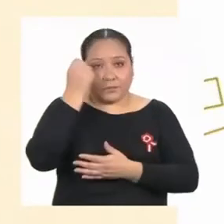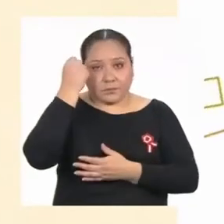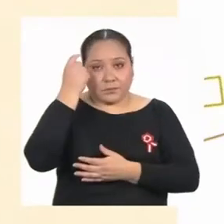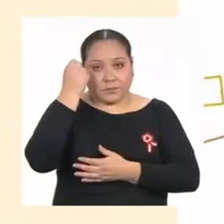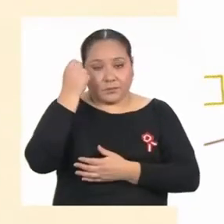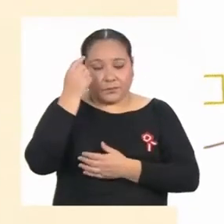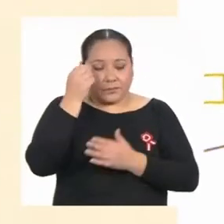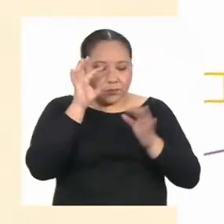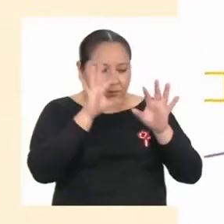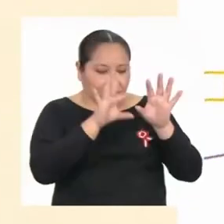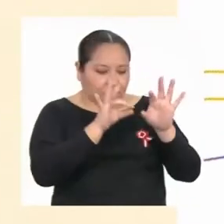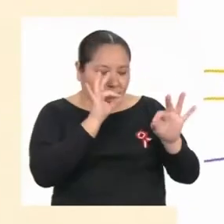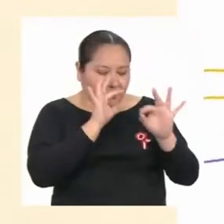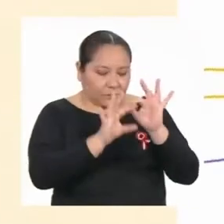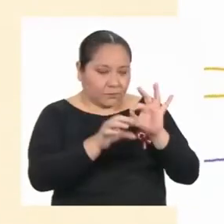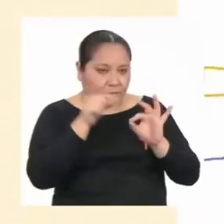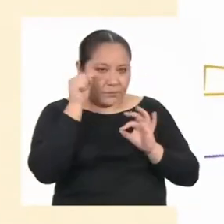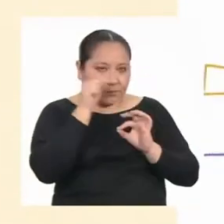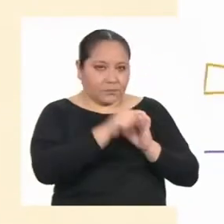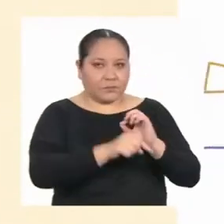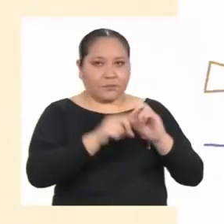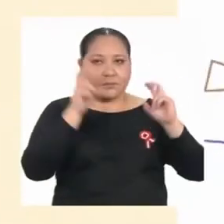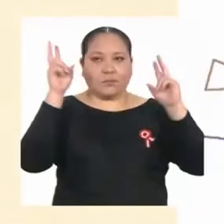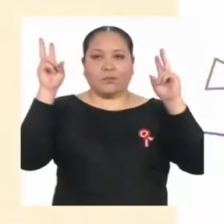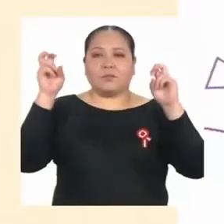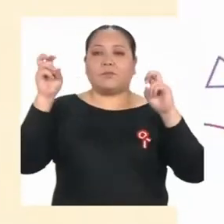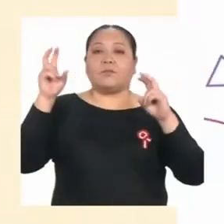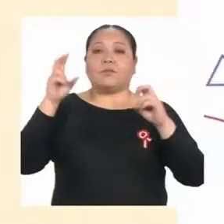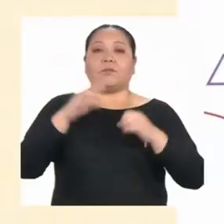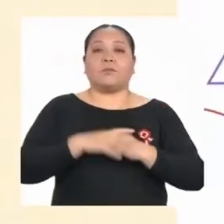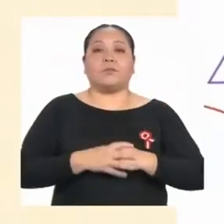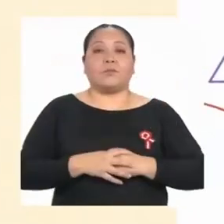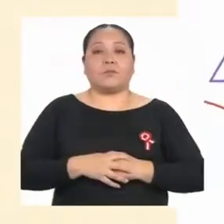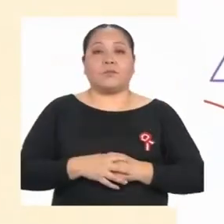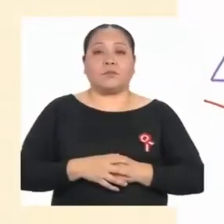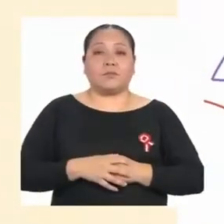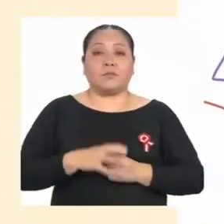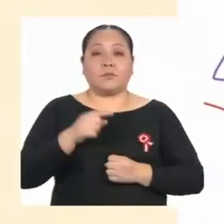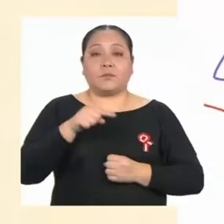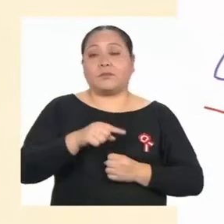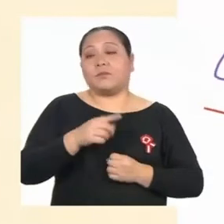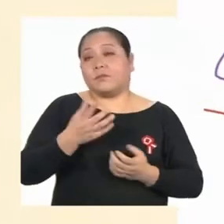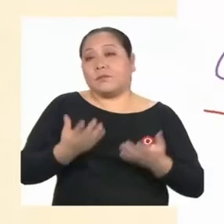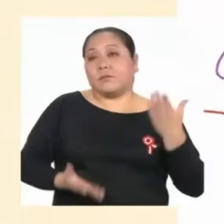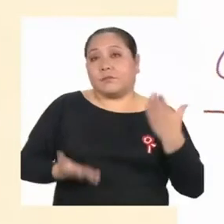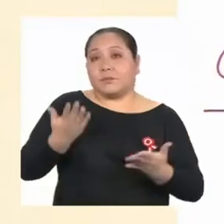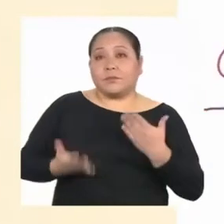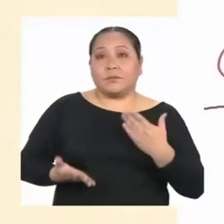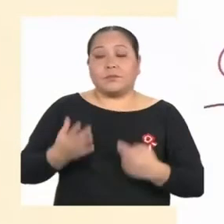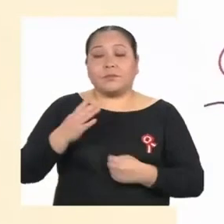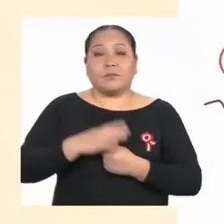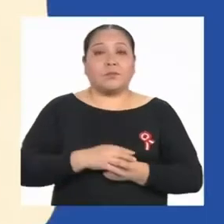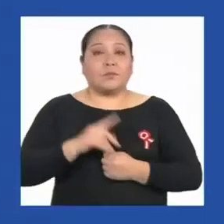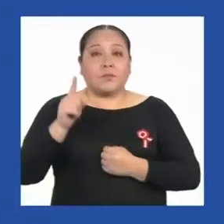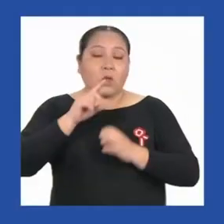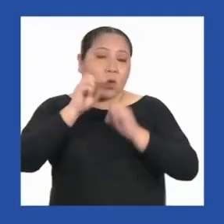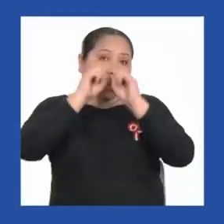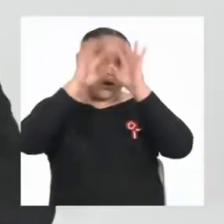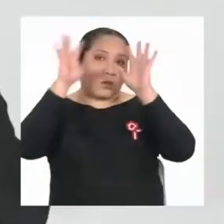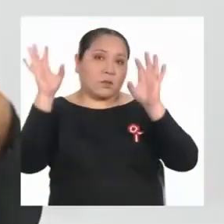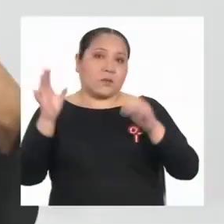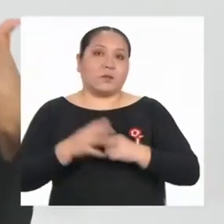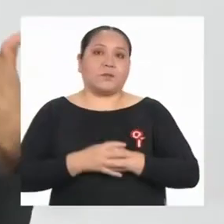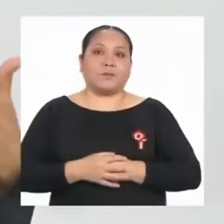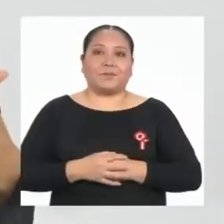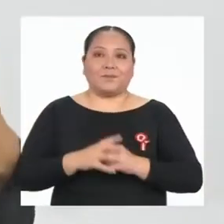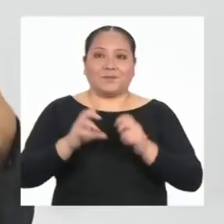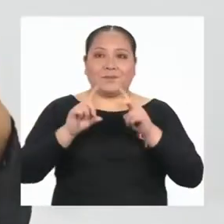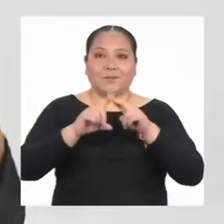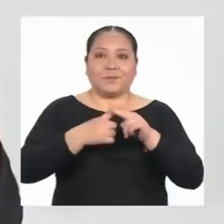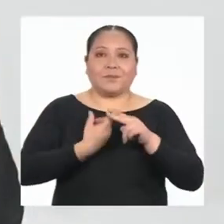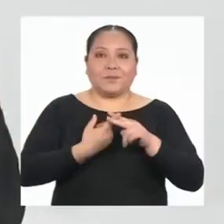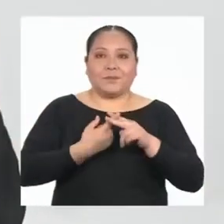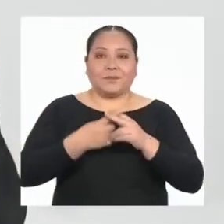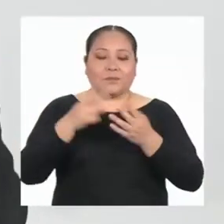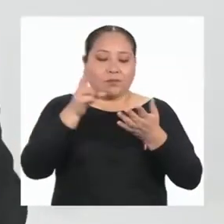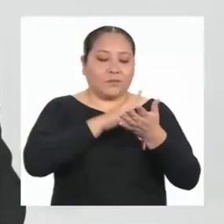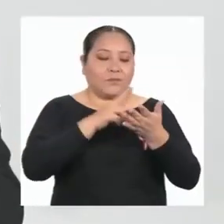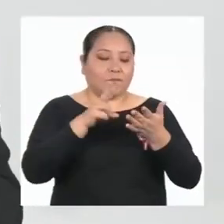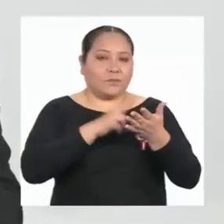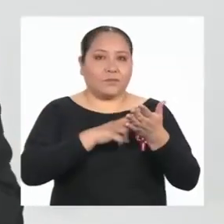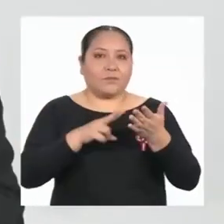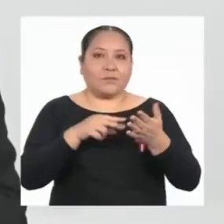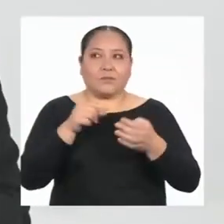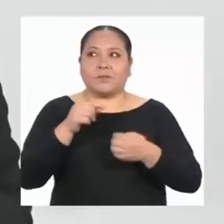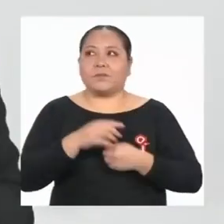comprender detalles de esta temática que quizás no están tan claros. Empecemos con la lectura